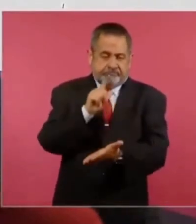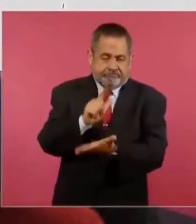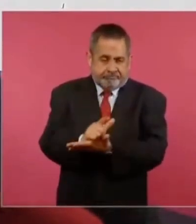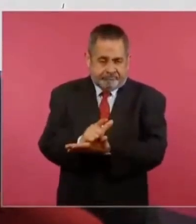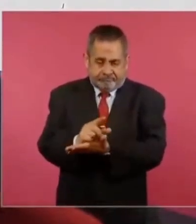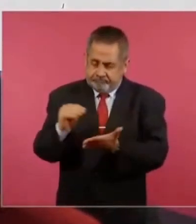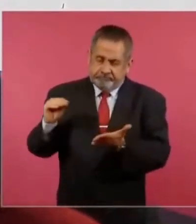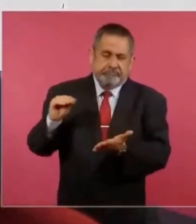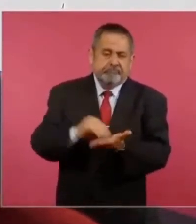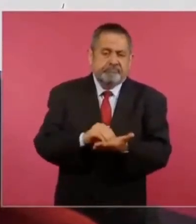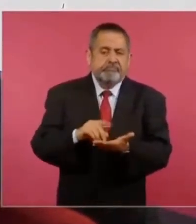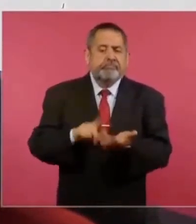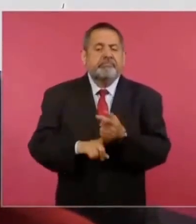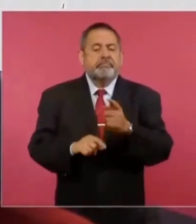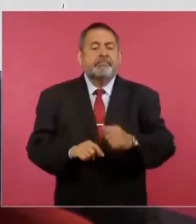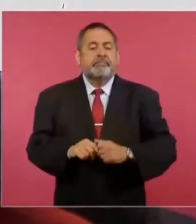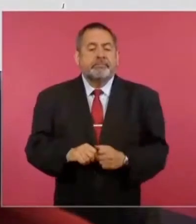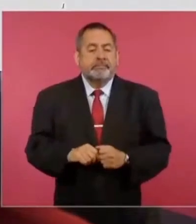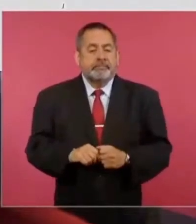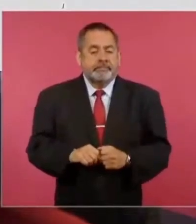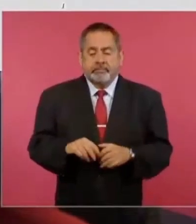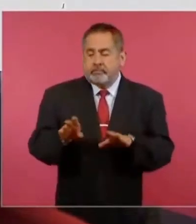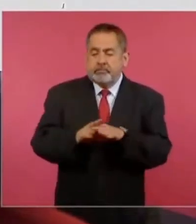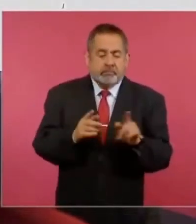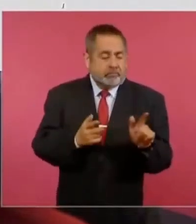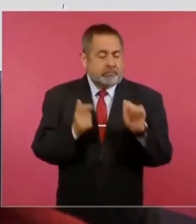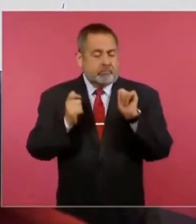fórmula en el cobro